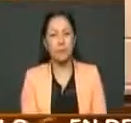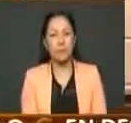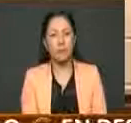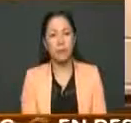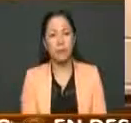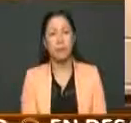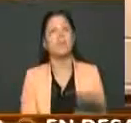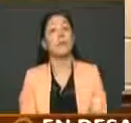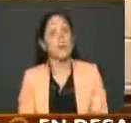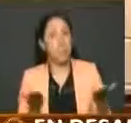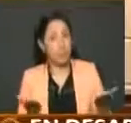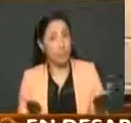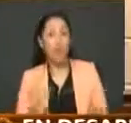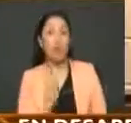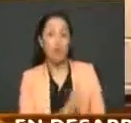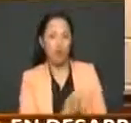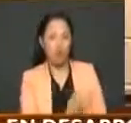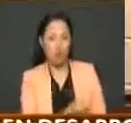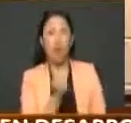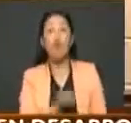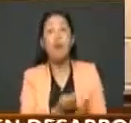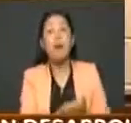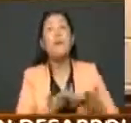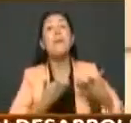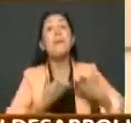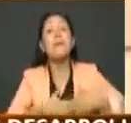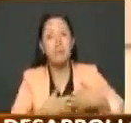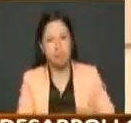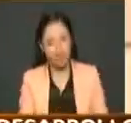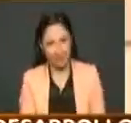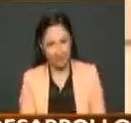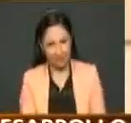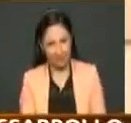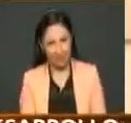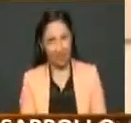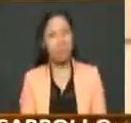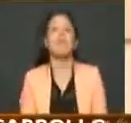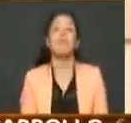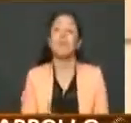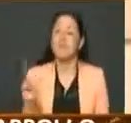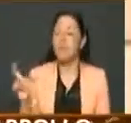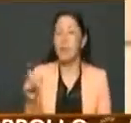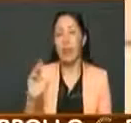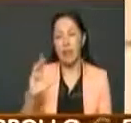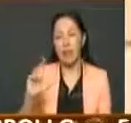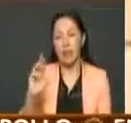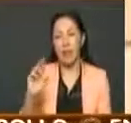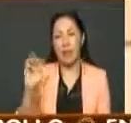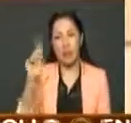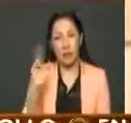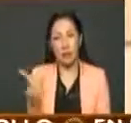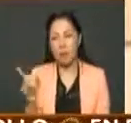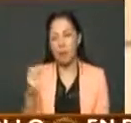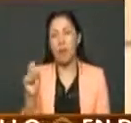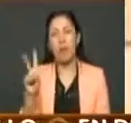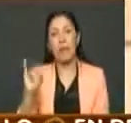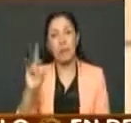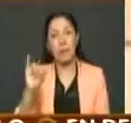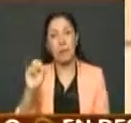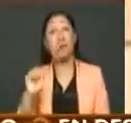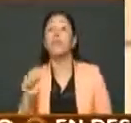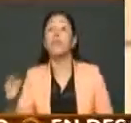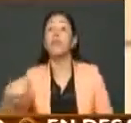De esa misma empresa hacía parte el señor Carlos Alberto Gaviria Vélez, hermano del senador José Obdulio Gaviria.